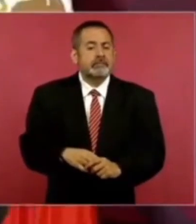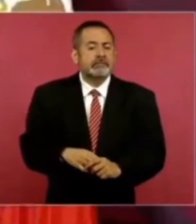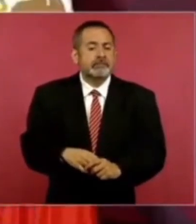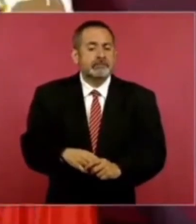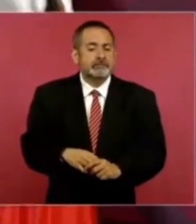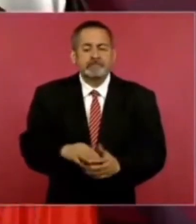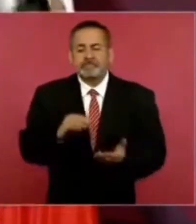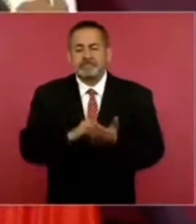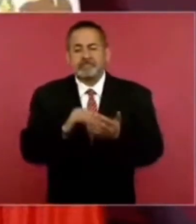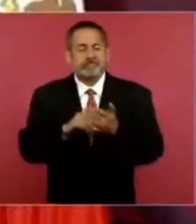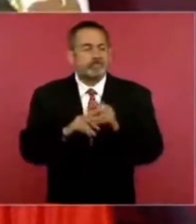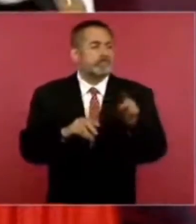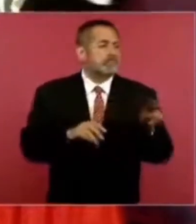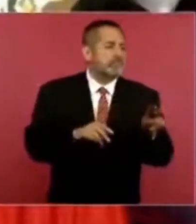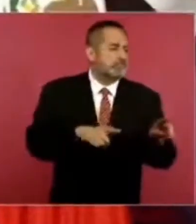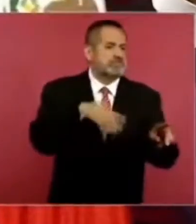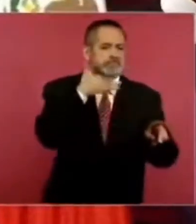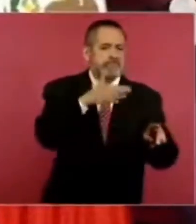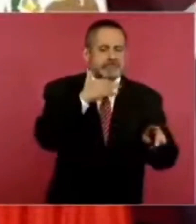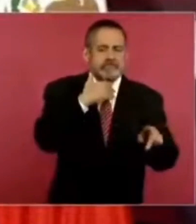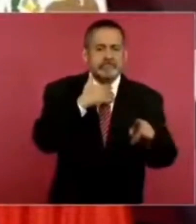Donde quiera que volteen, a ver,